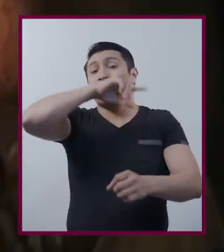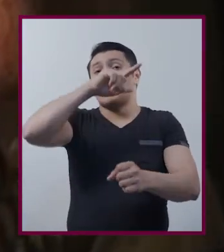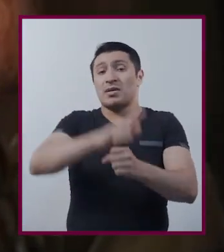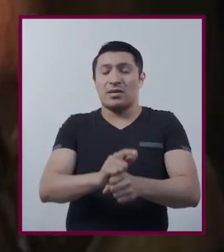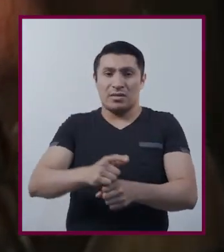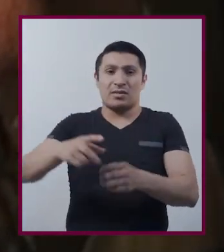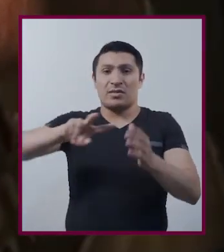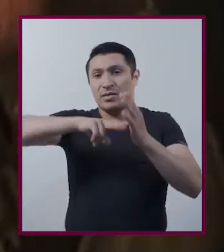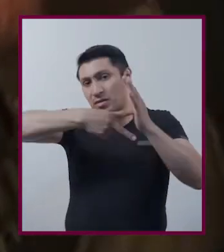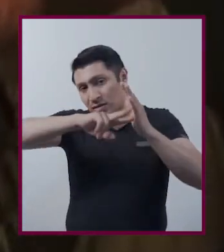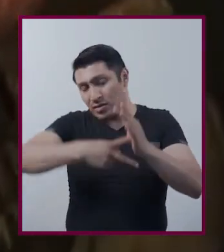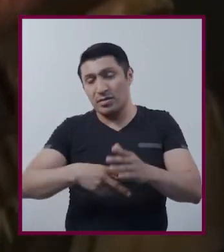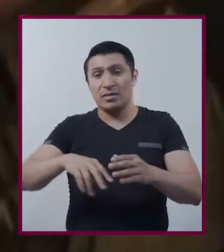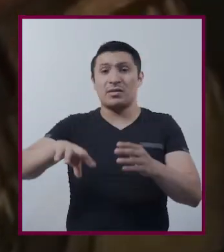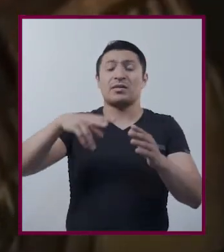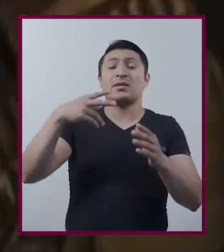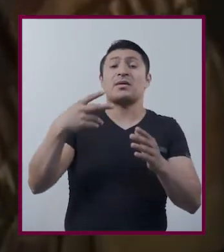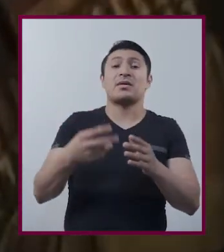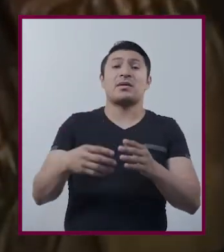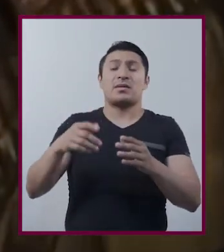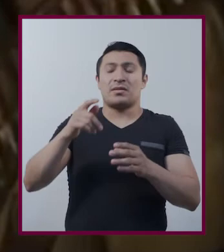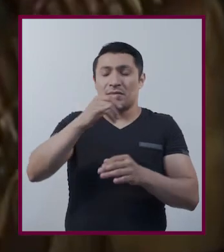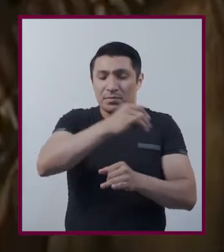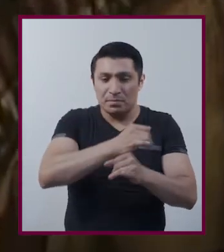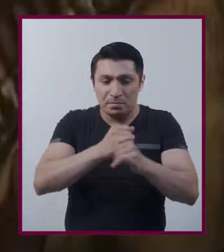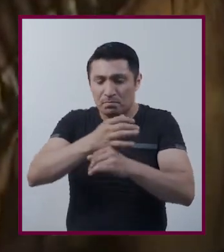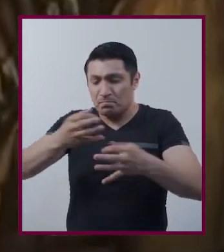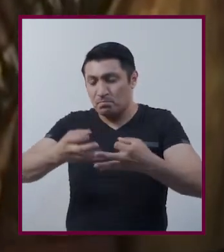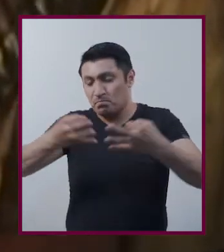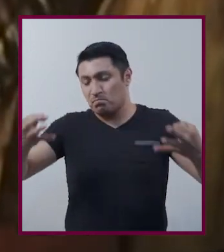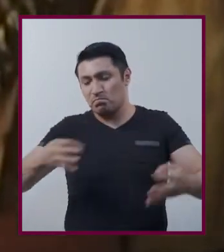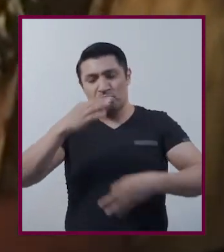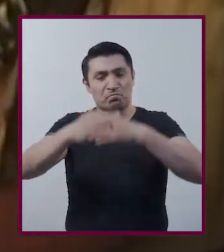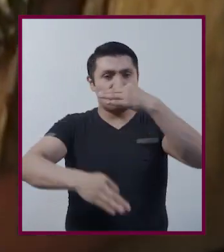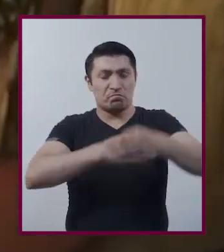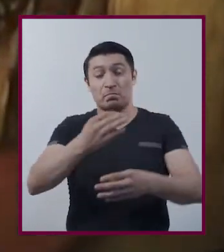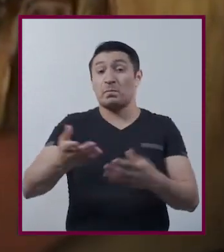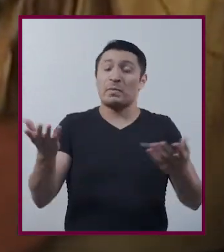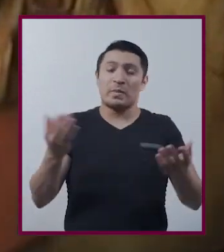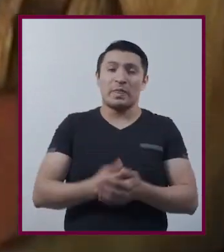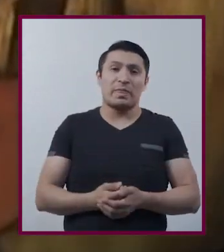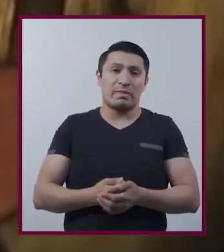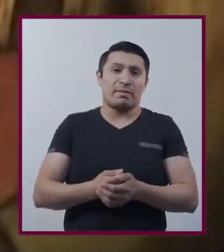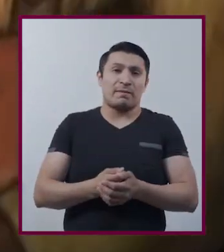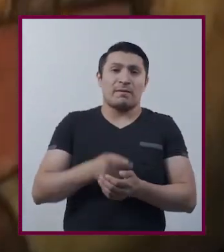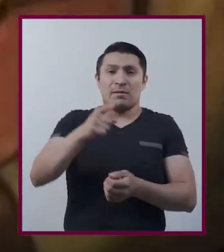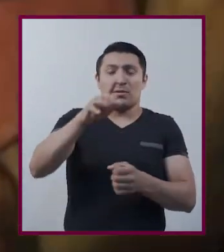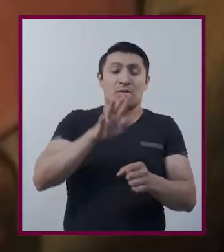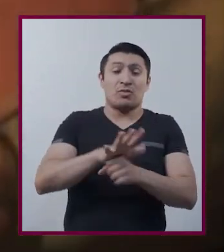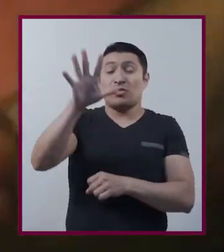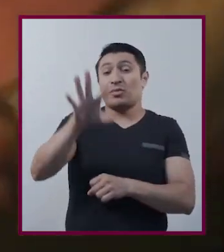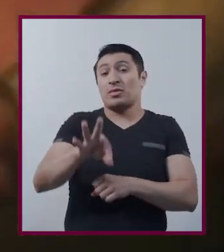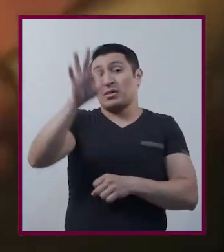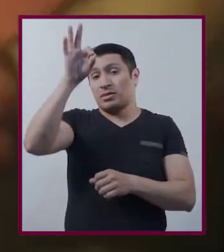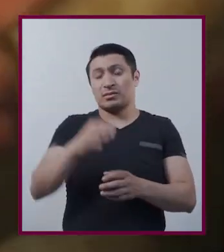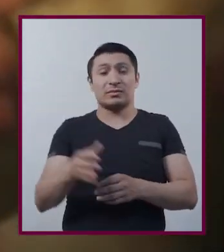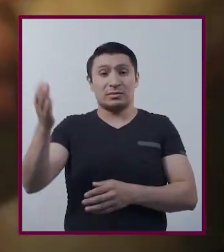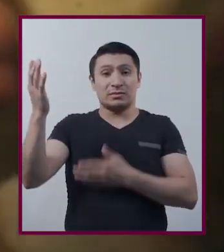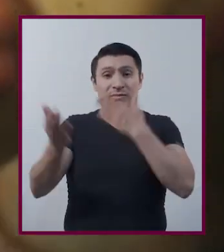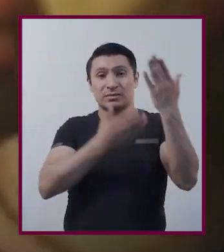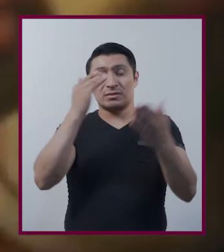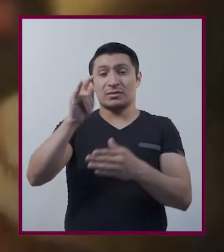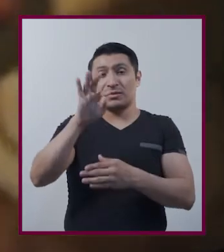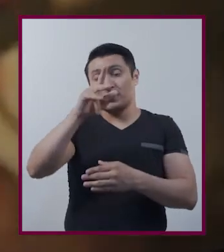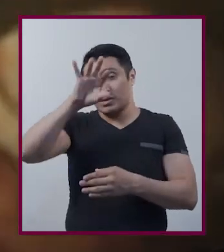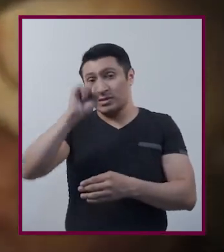otras escuelas especiales, los ingenieros mecánicos, topógrafos y civiles. Y bien, ¿qué ramo hubieras elegido